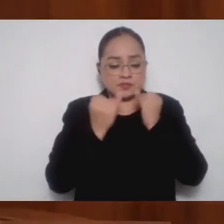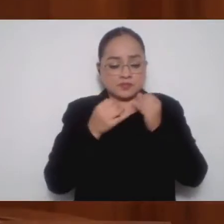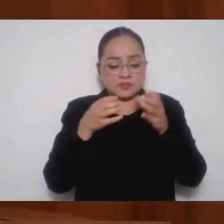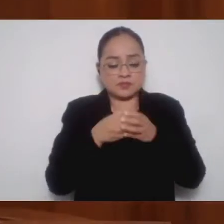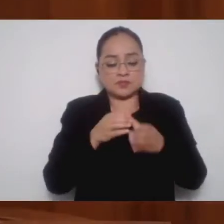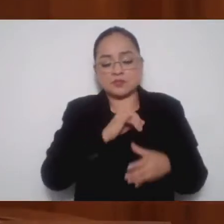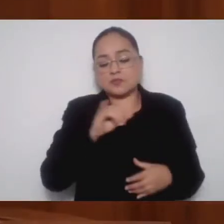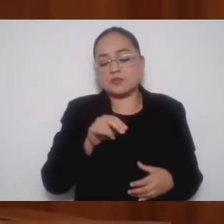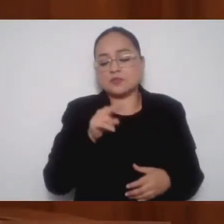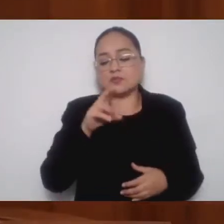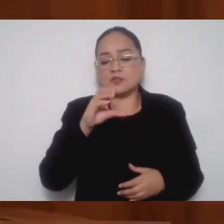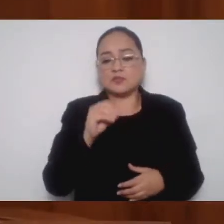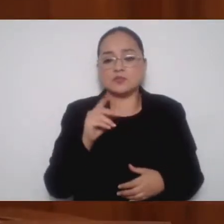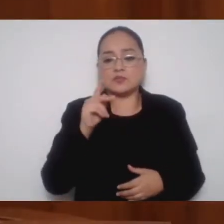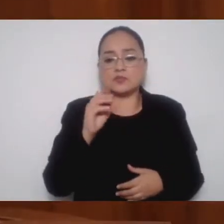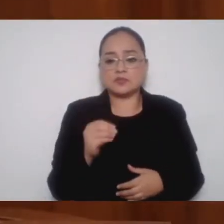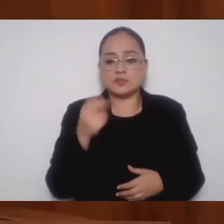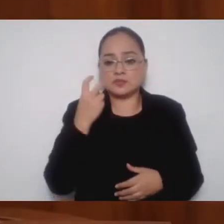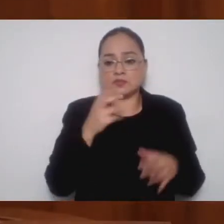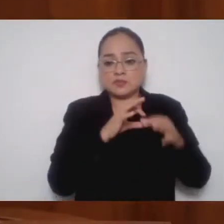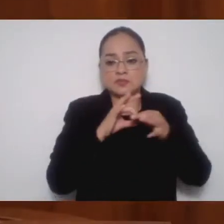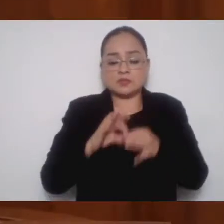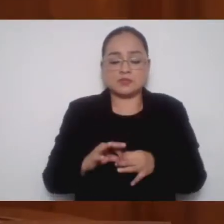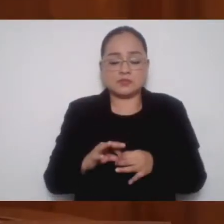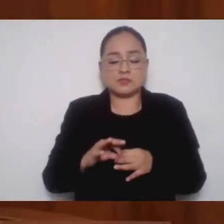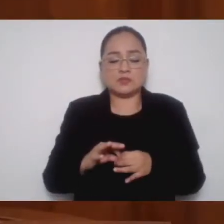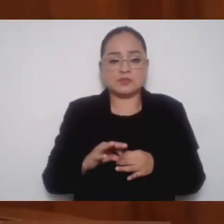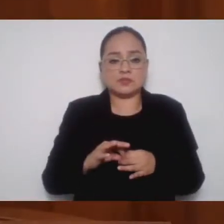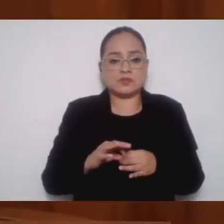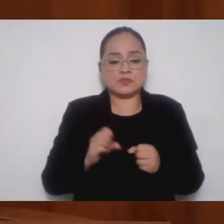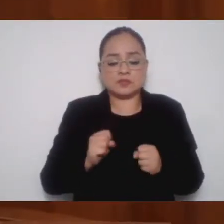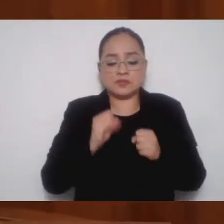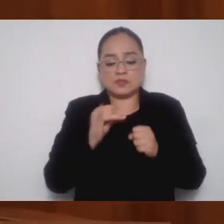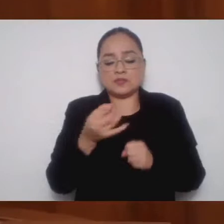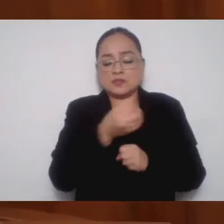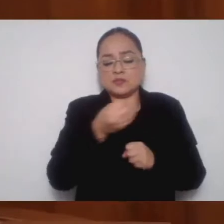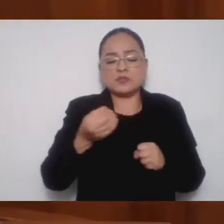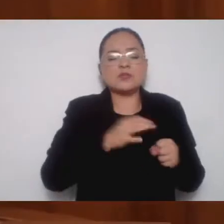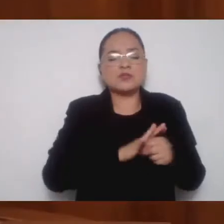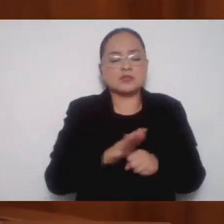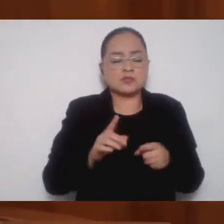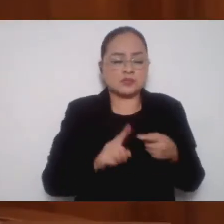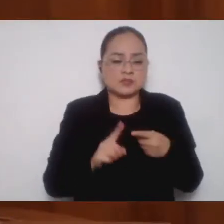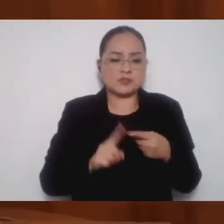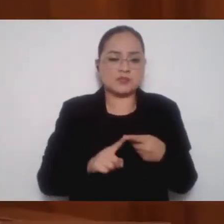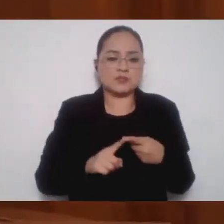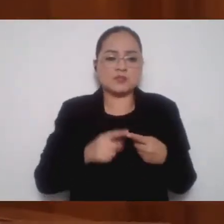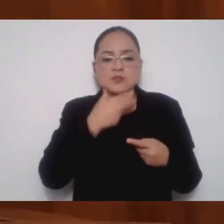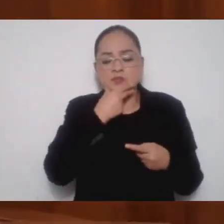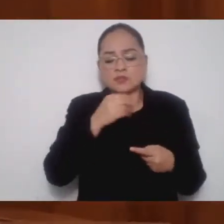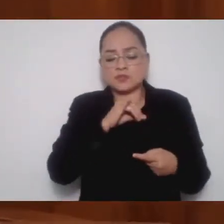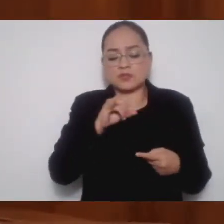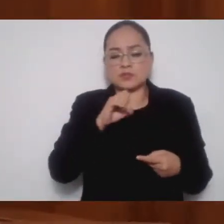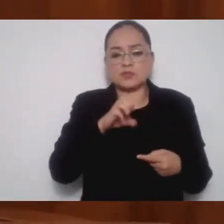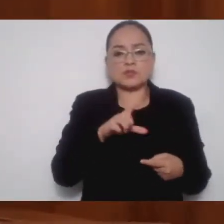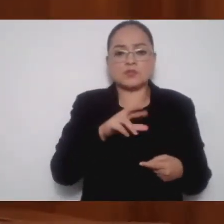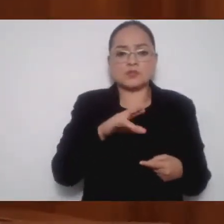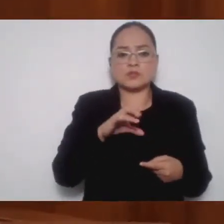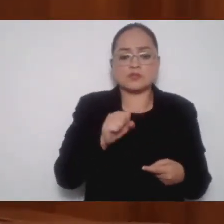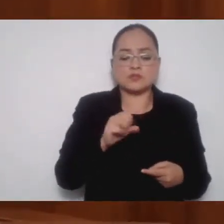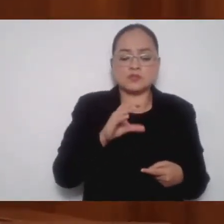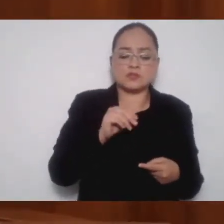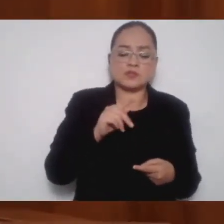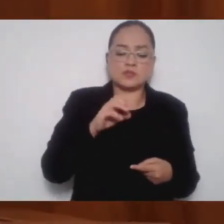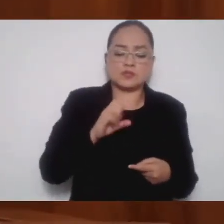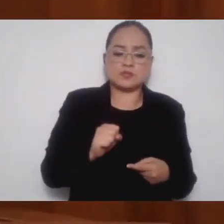de Coordinación Política conforme a la cronología siguiente. Ciudadano José Luis